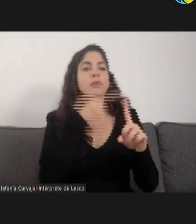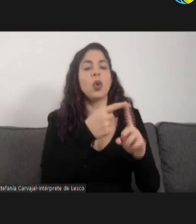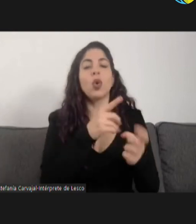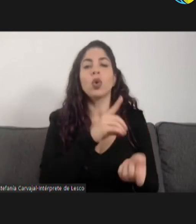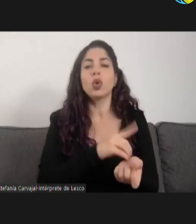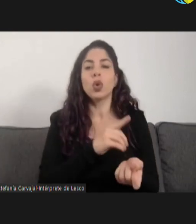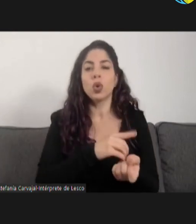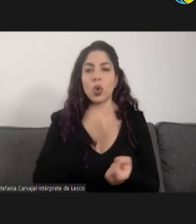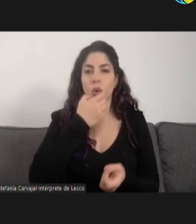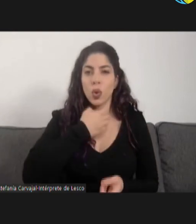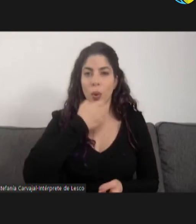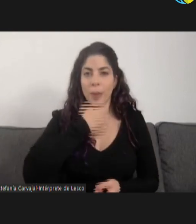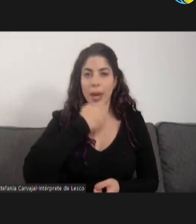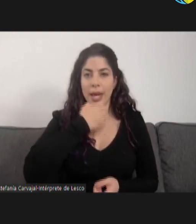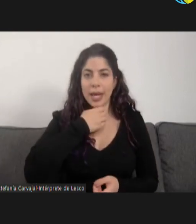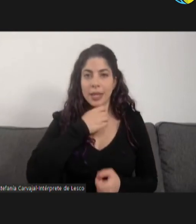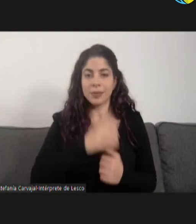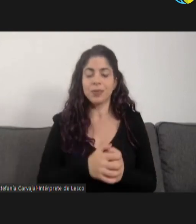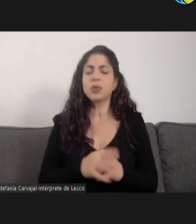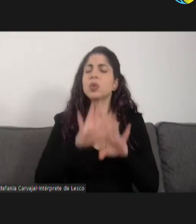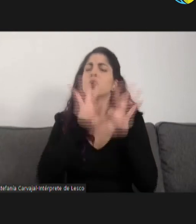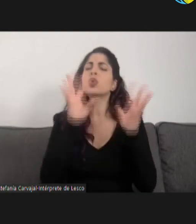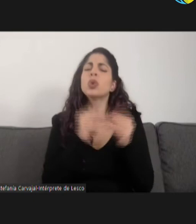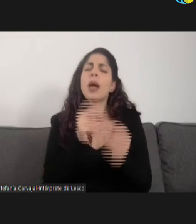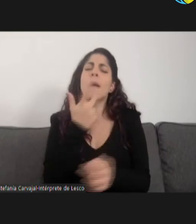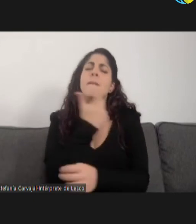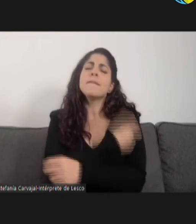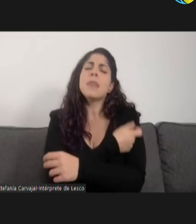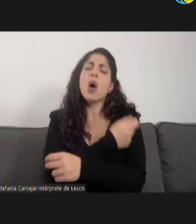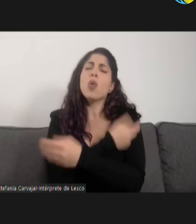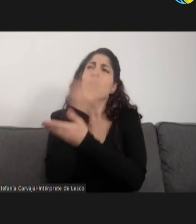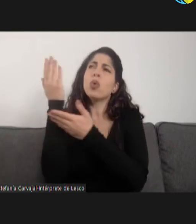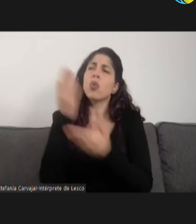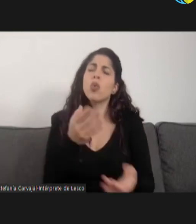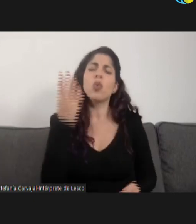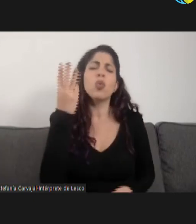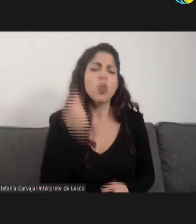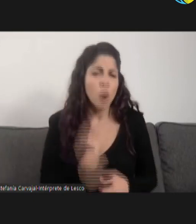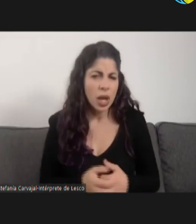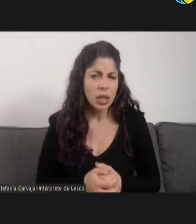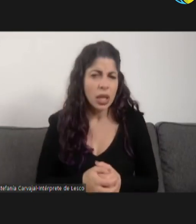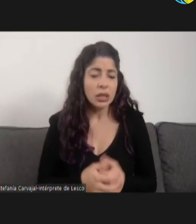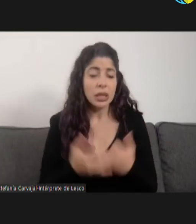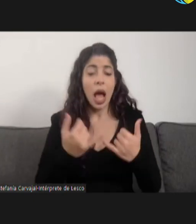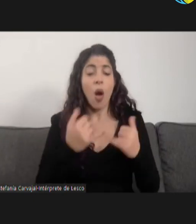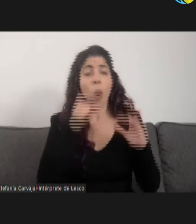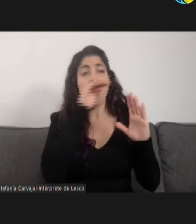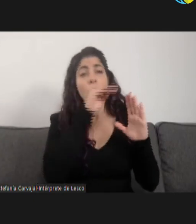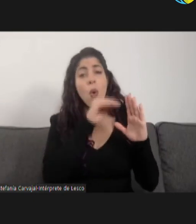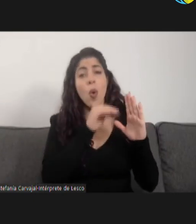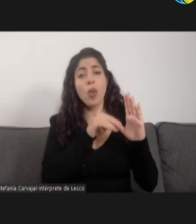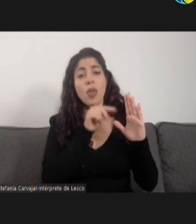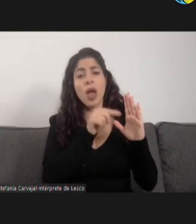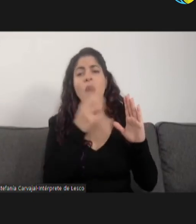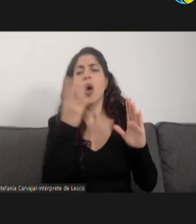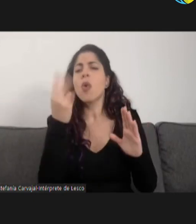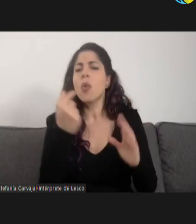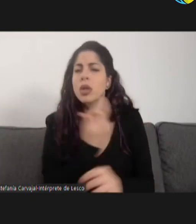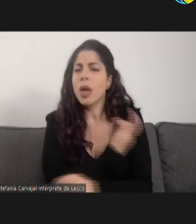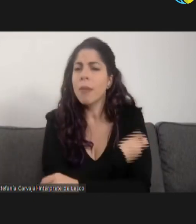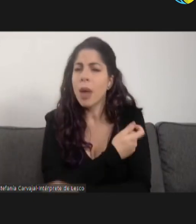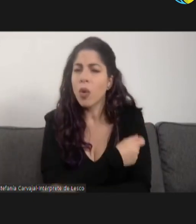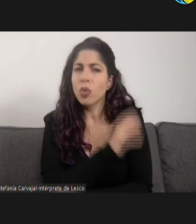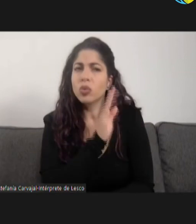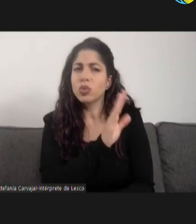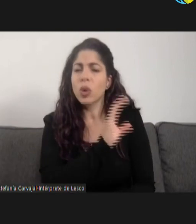Román Macaya. En total, ¿cuántas vacunas se han recibido y cuántas vacunas hay en bodega de la Caja Costarricense de Seguro